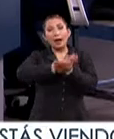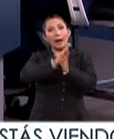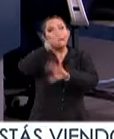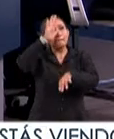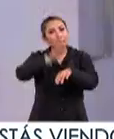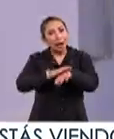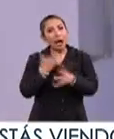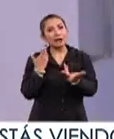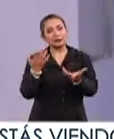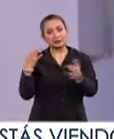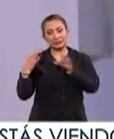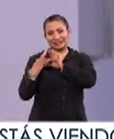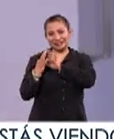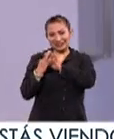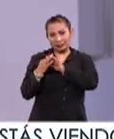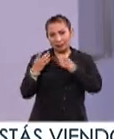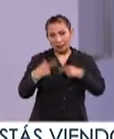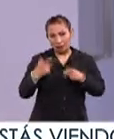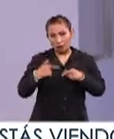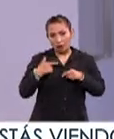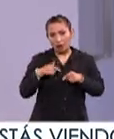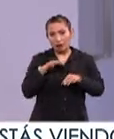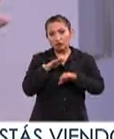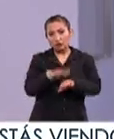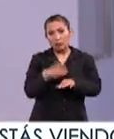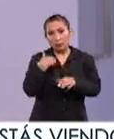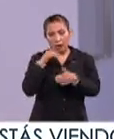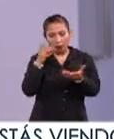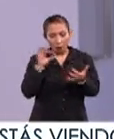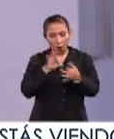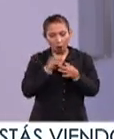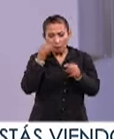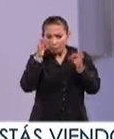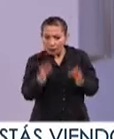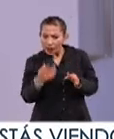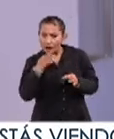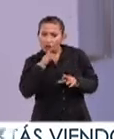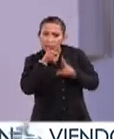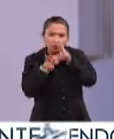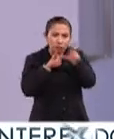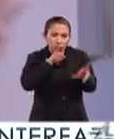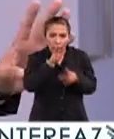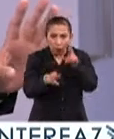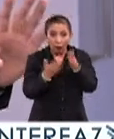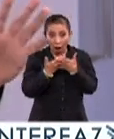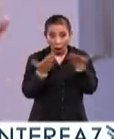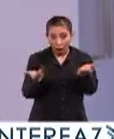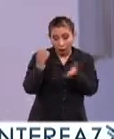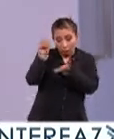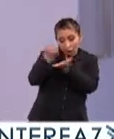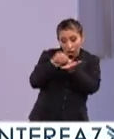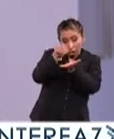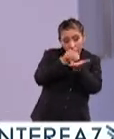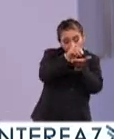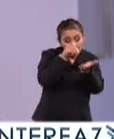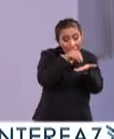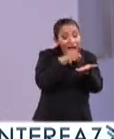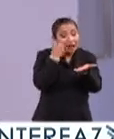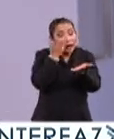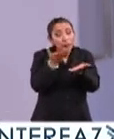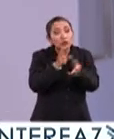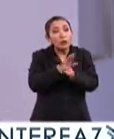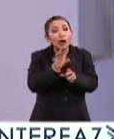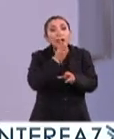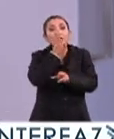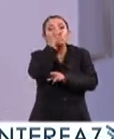más amigable con las personas respecto a las lecturas y demás. Nosotros hoy en día tomamos datos, ¿no? Pero al final lo que queremos